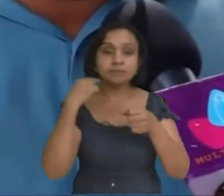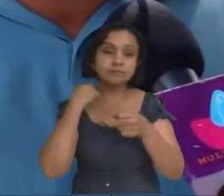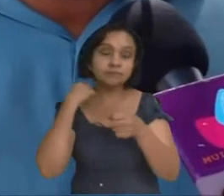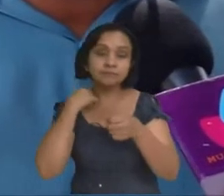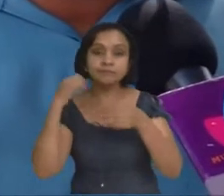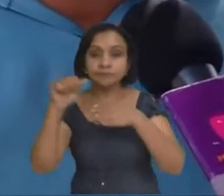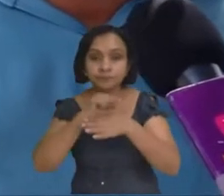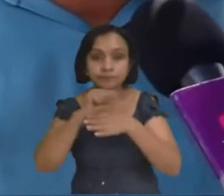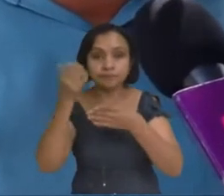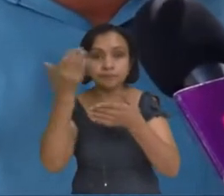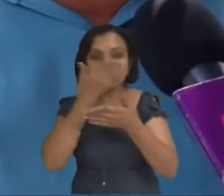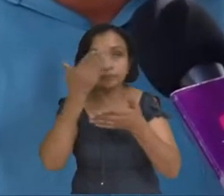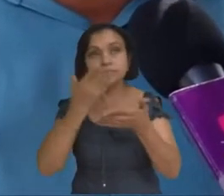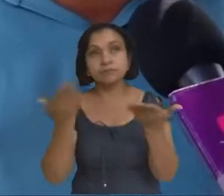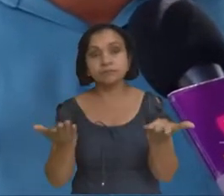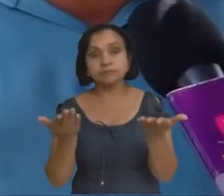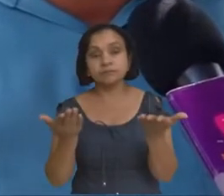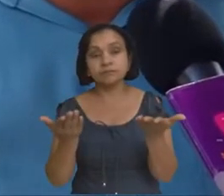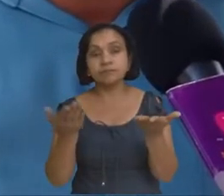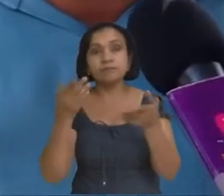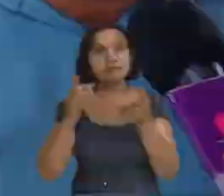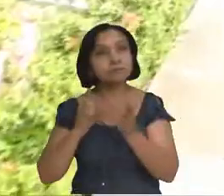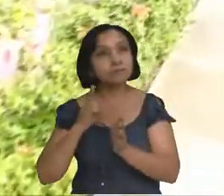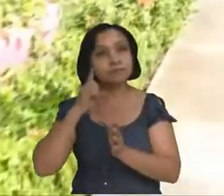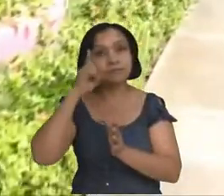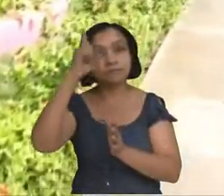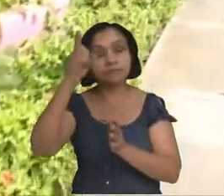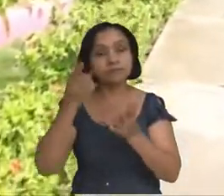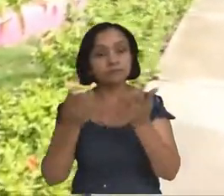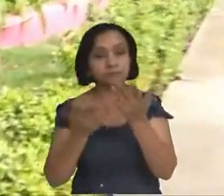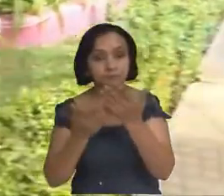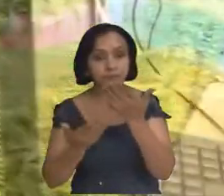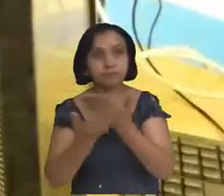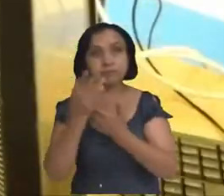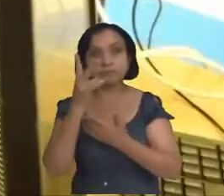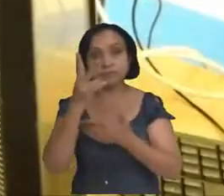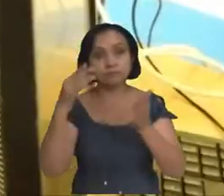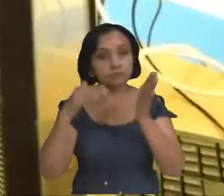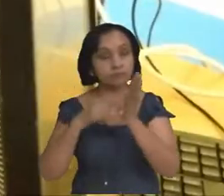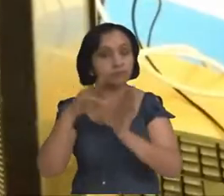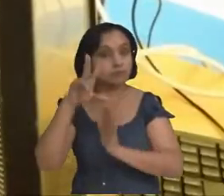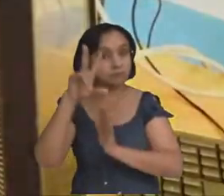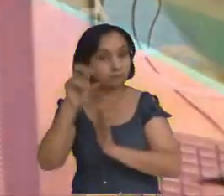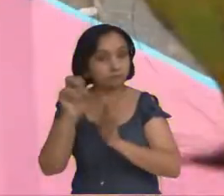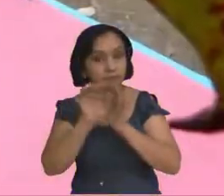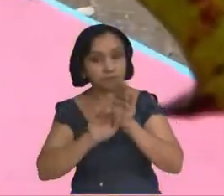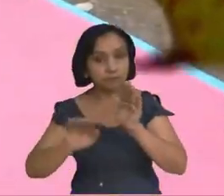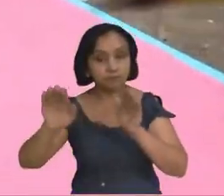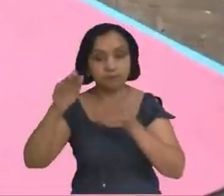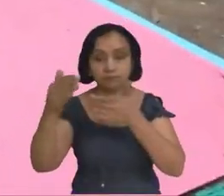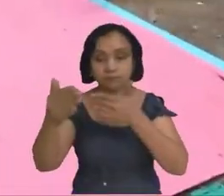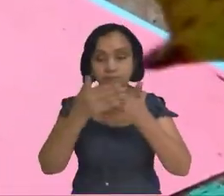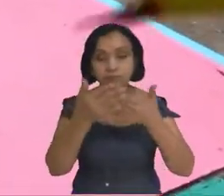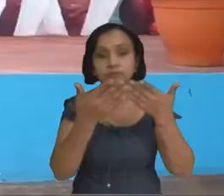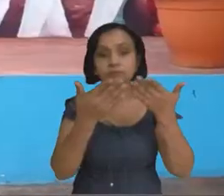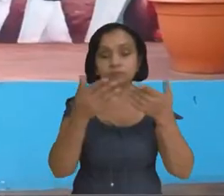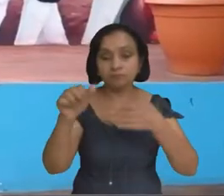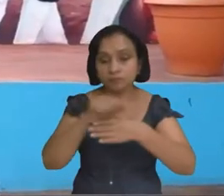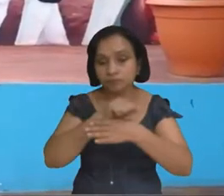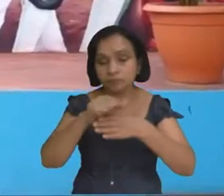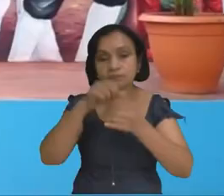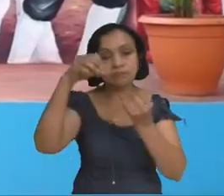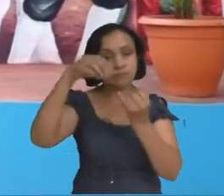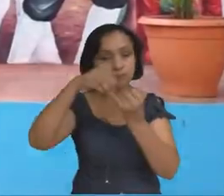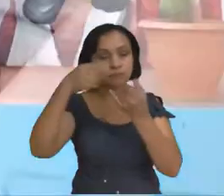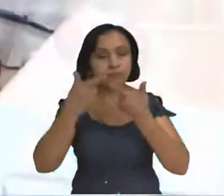preparado a lo que es el avance de la tecnología. Para este 2020, buscando mayor acercamiento a las clases técnicas